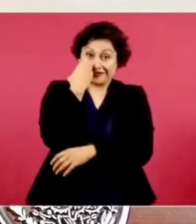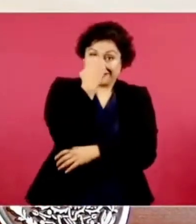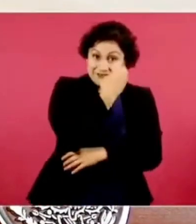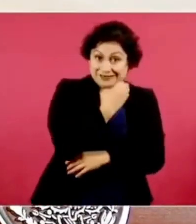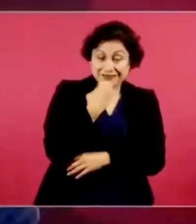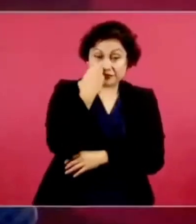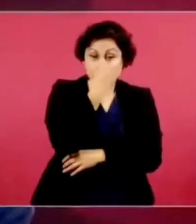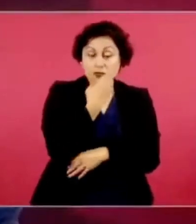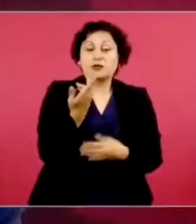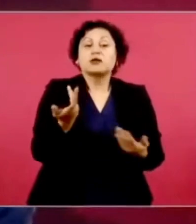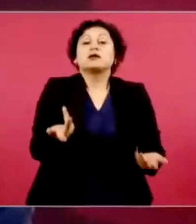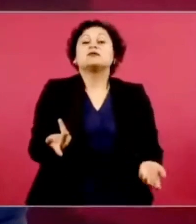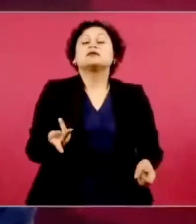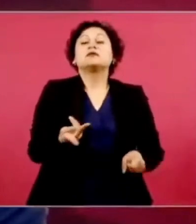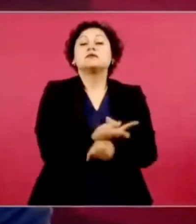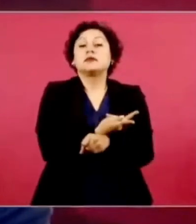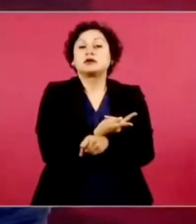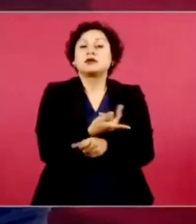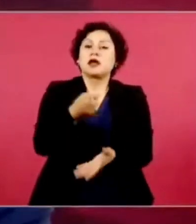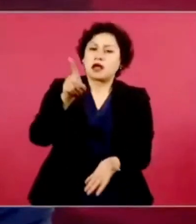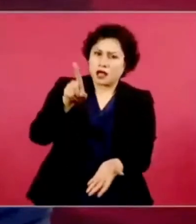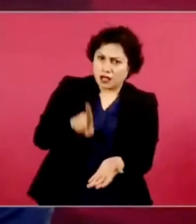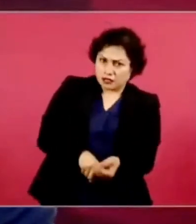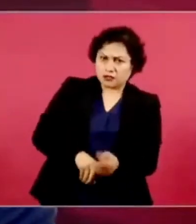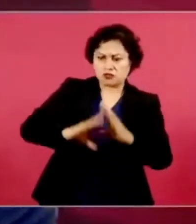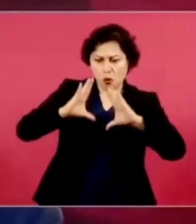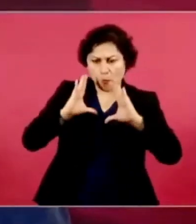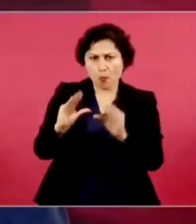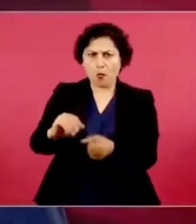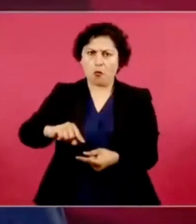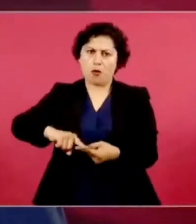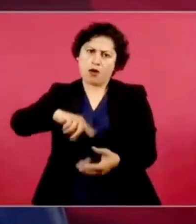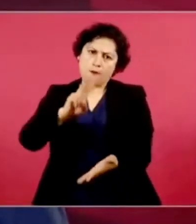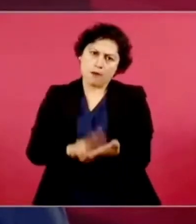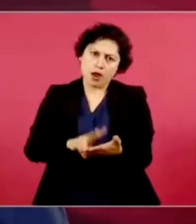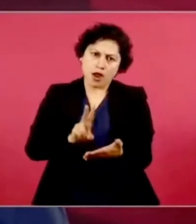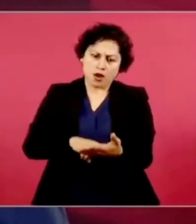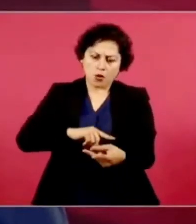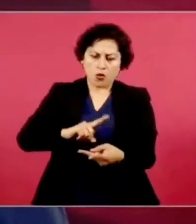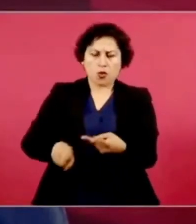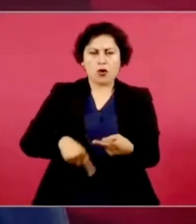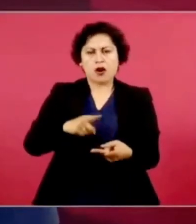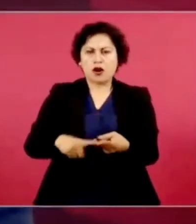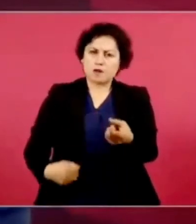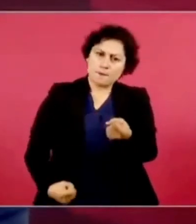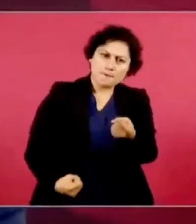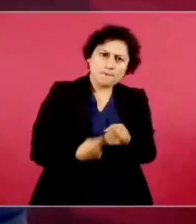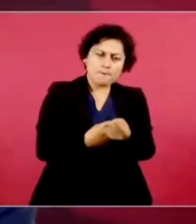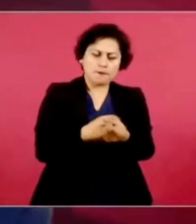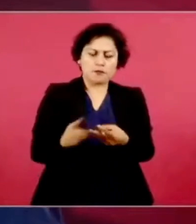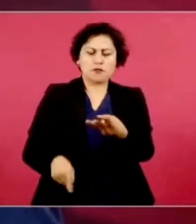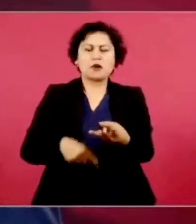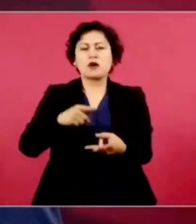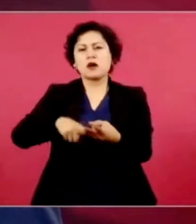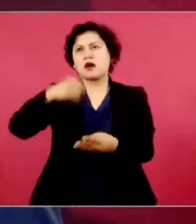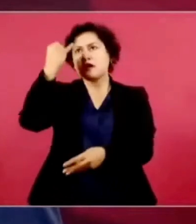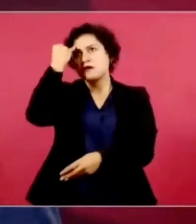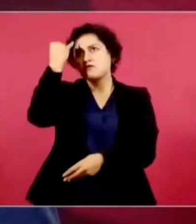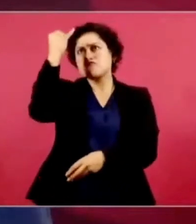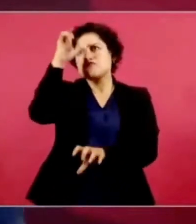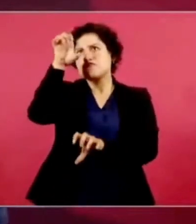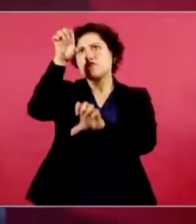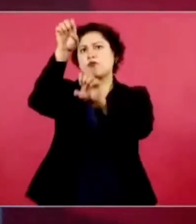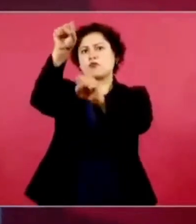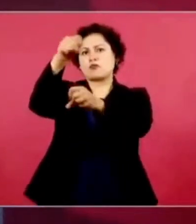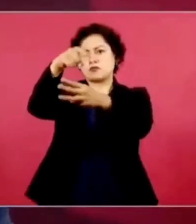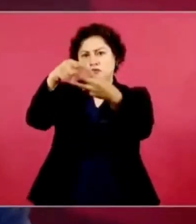ponemos por delante valores, principios, ideales, y no solo lo material, no